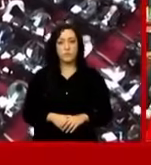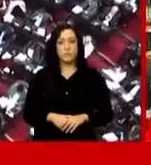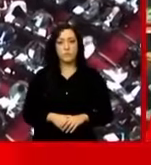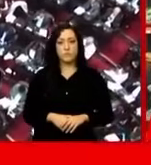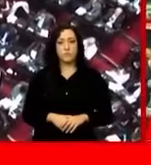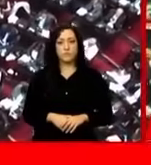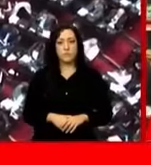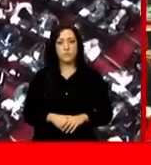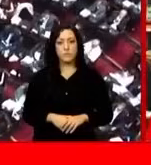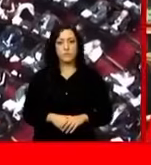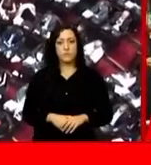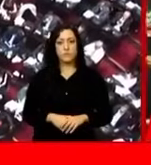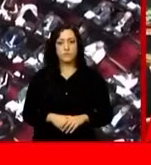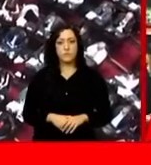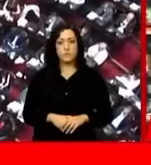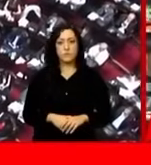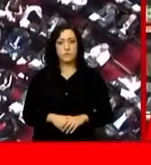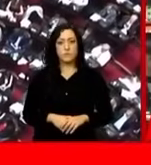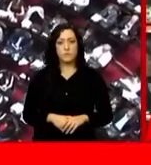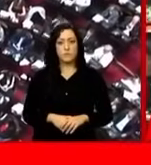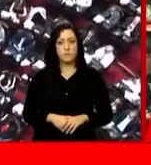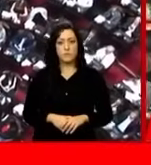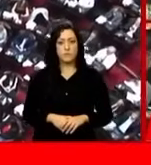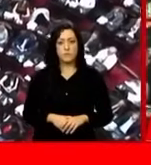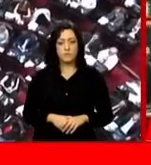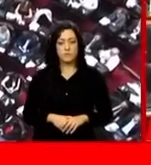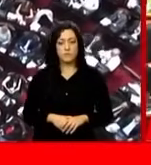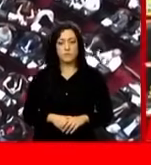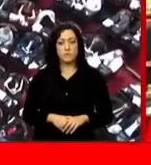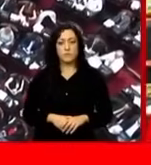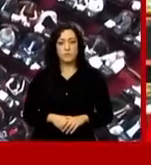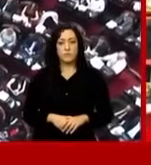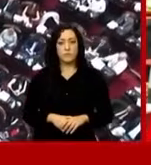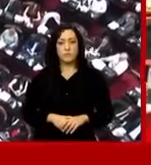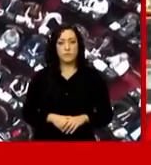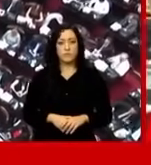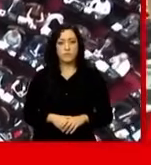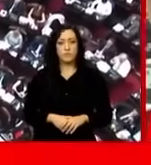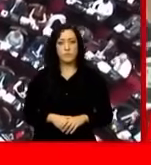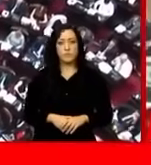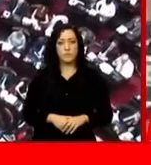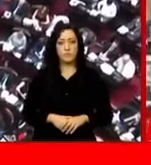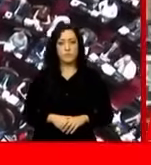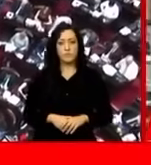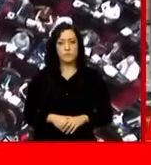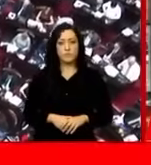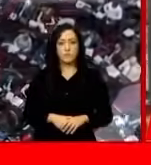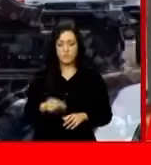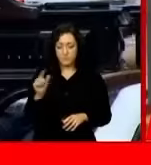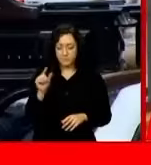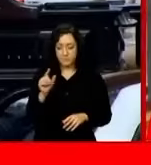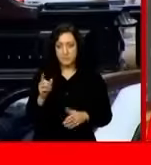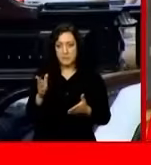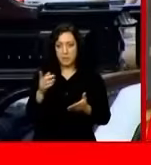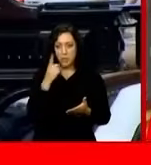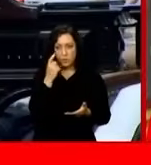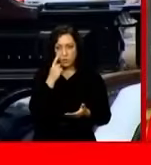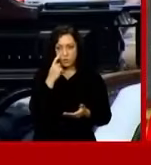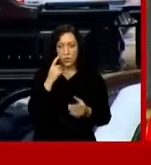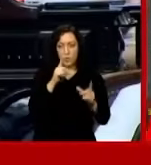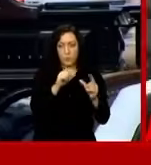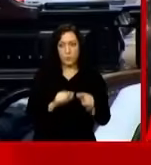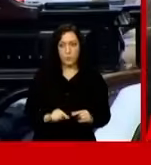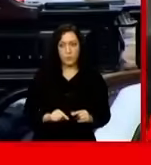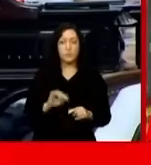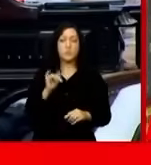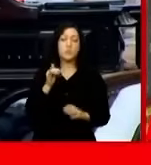nada. O sea, y porque también tiene una política cambiaria en donde están sosteniendo el tipo de cambio oficial, una devaluación del orden